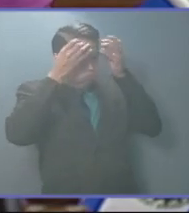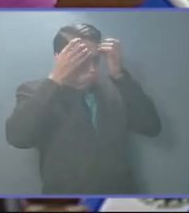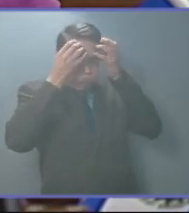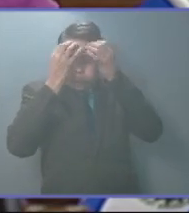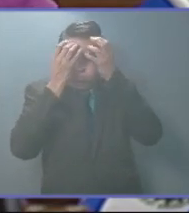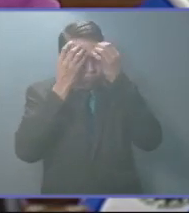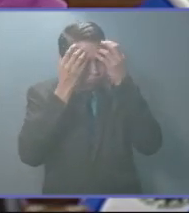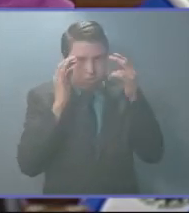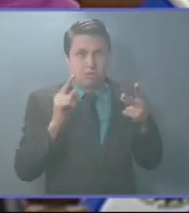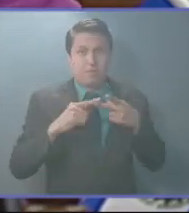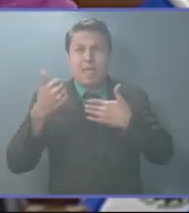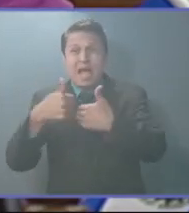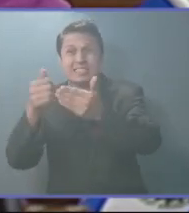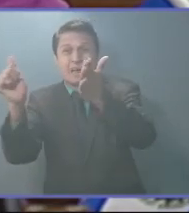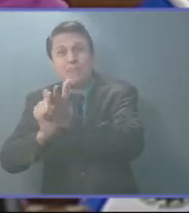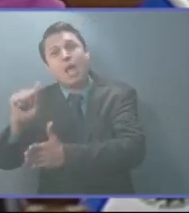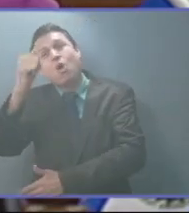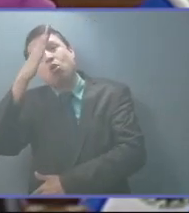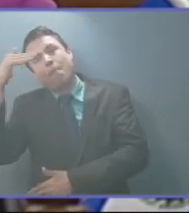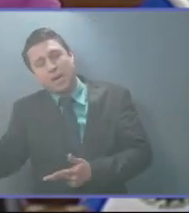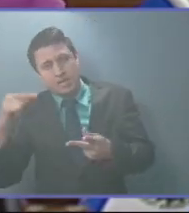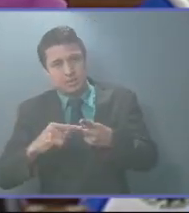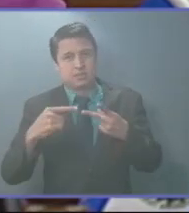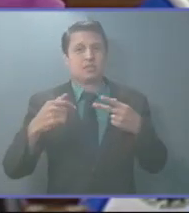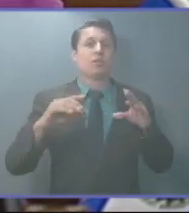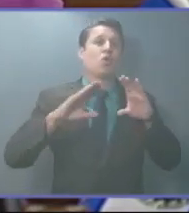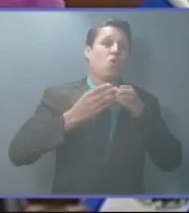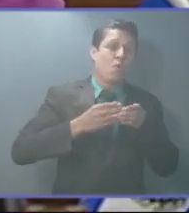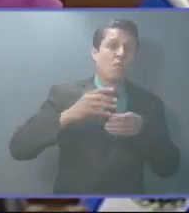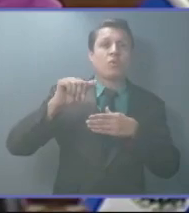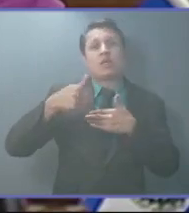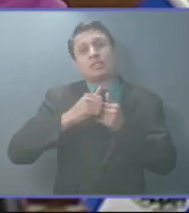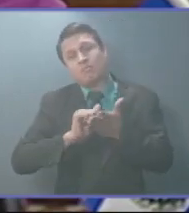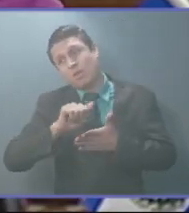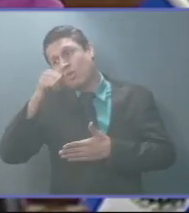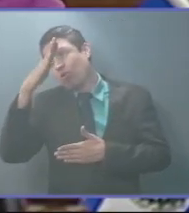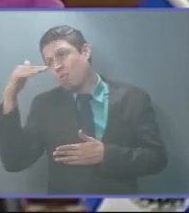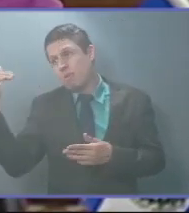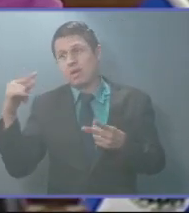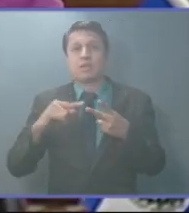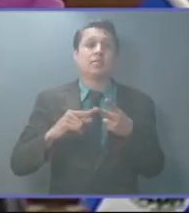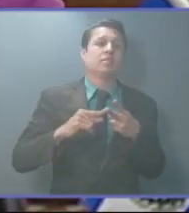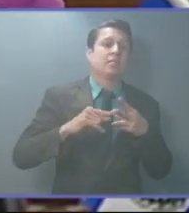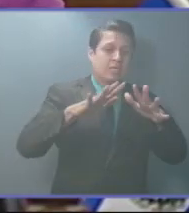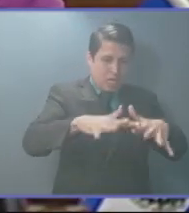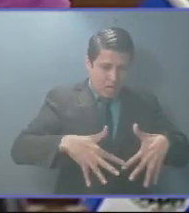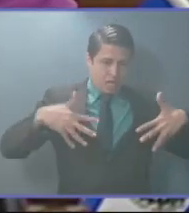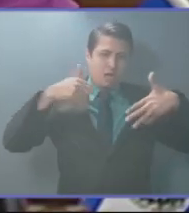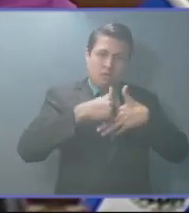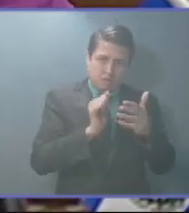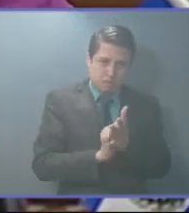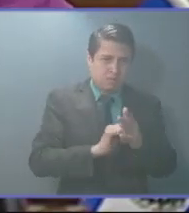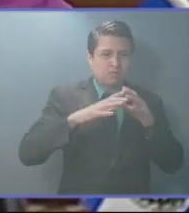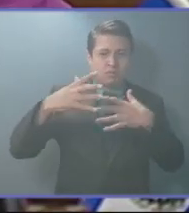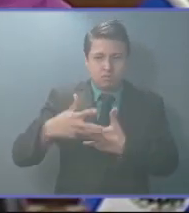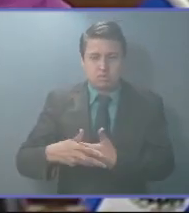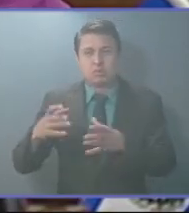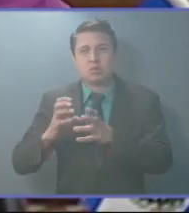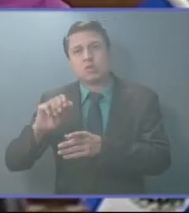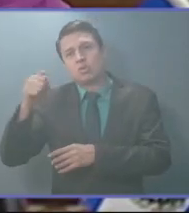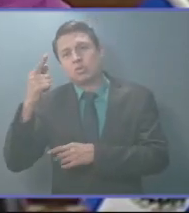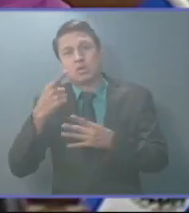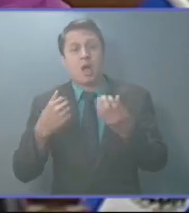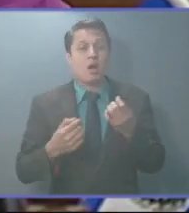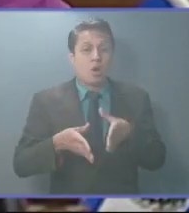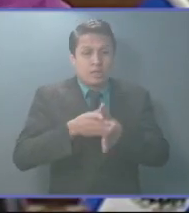parlamentos congresos cena dos diferentes instituciones pro democracia y derechos